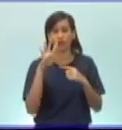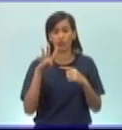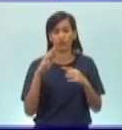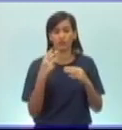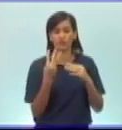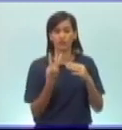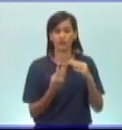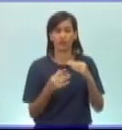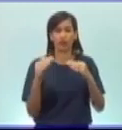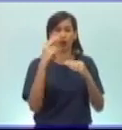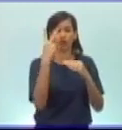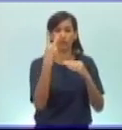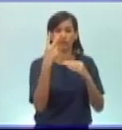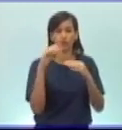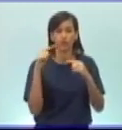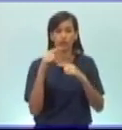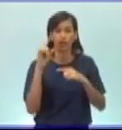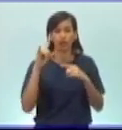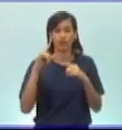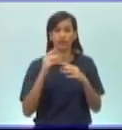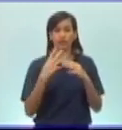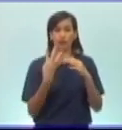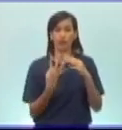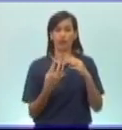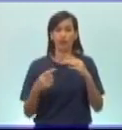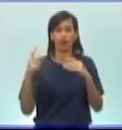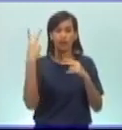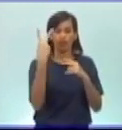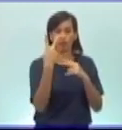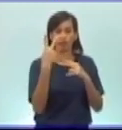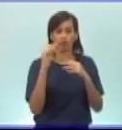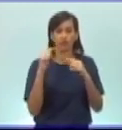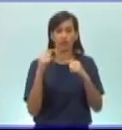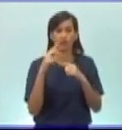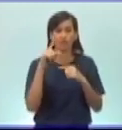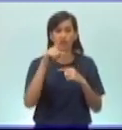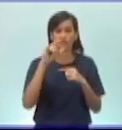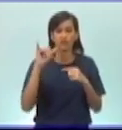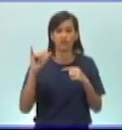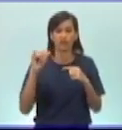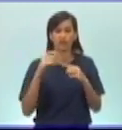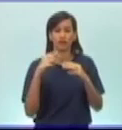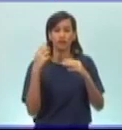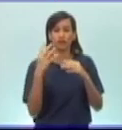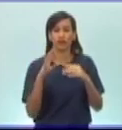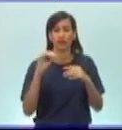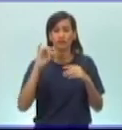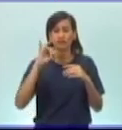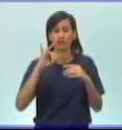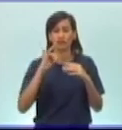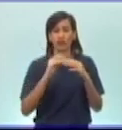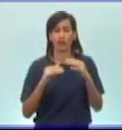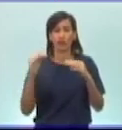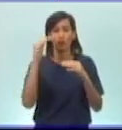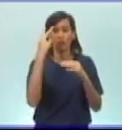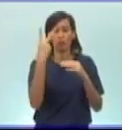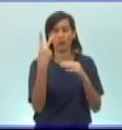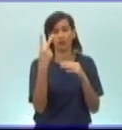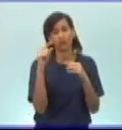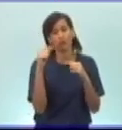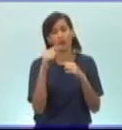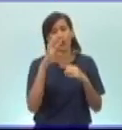9, 4 al cuadrado es igual a 16, que 7 al cuadrado es